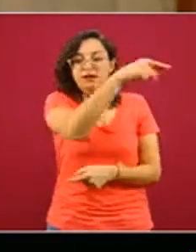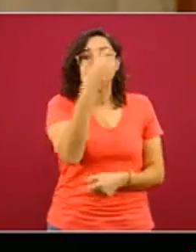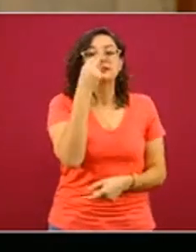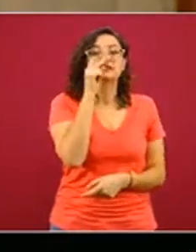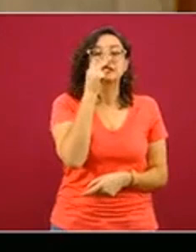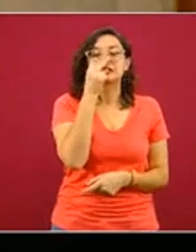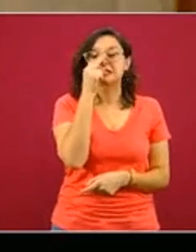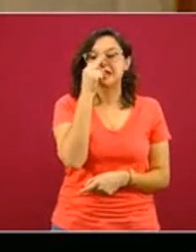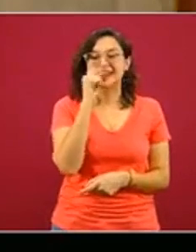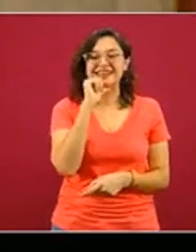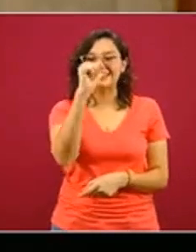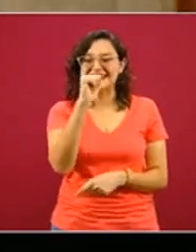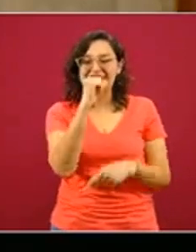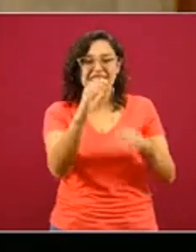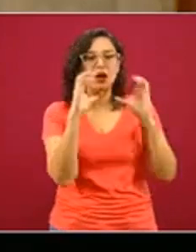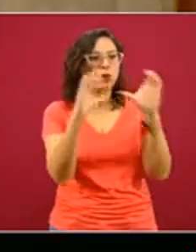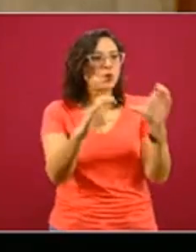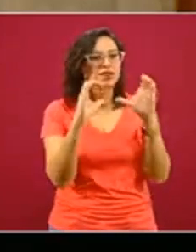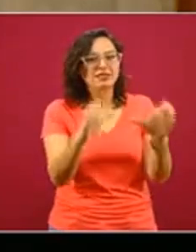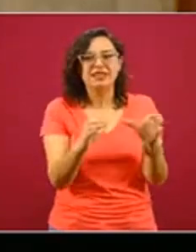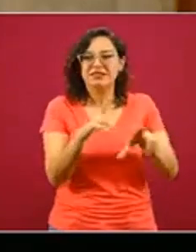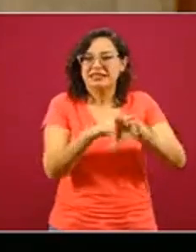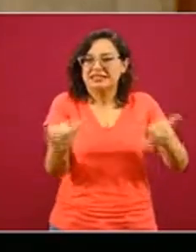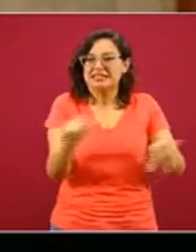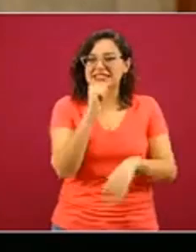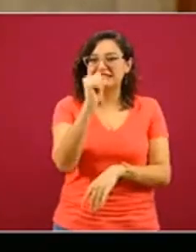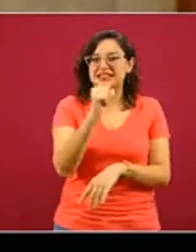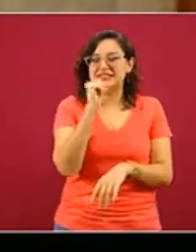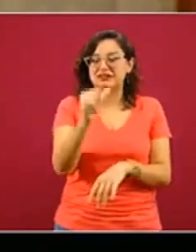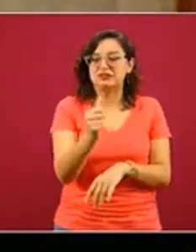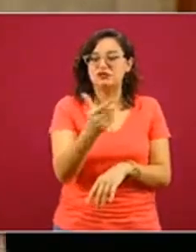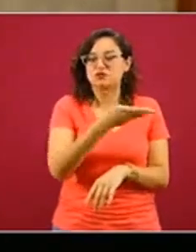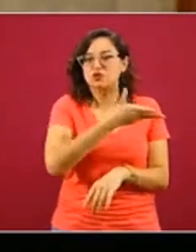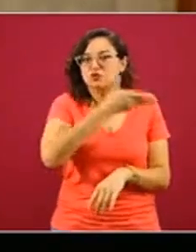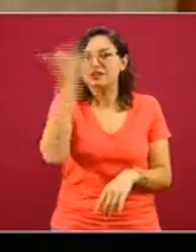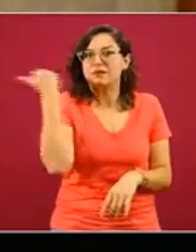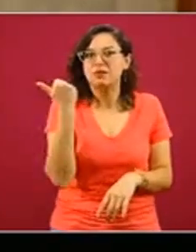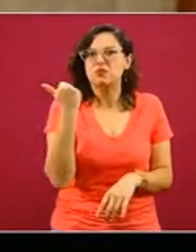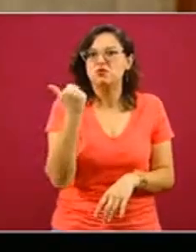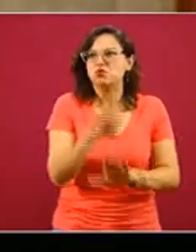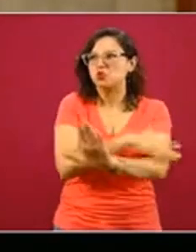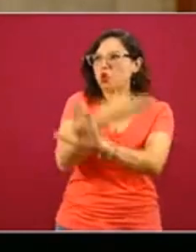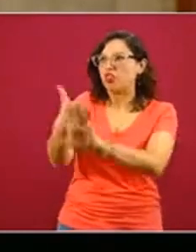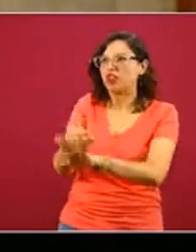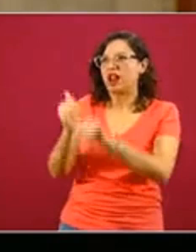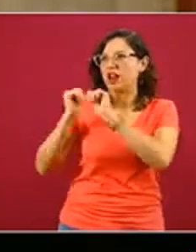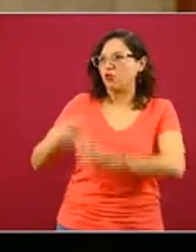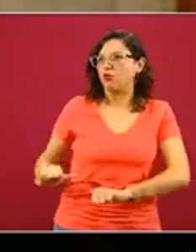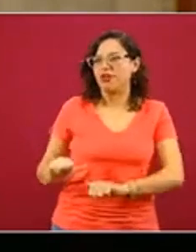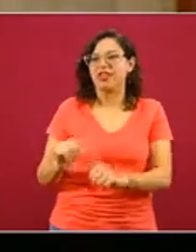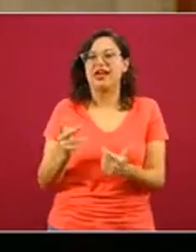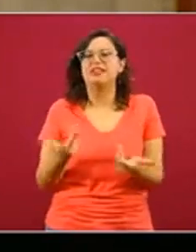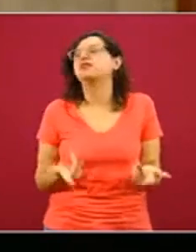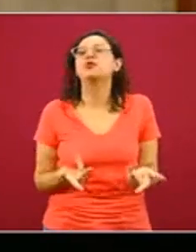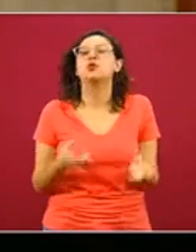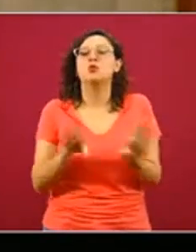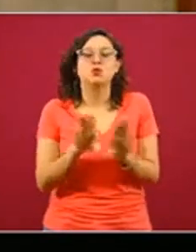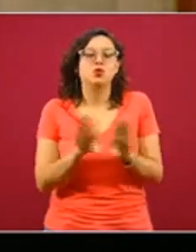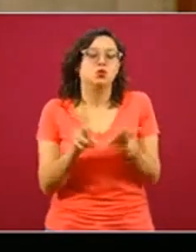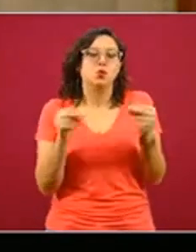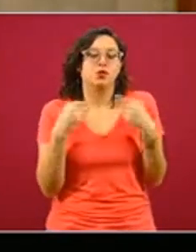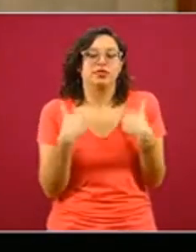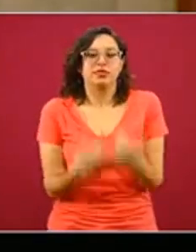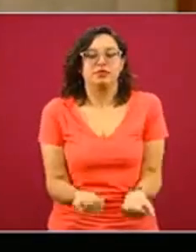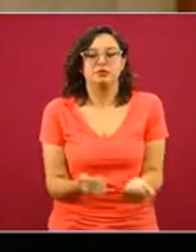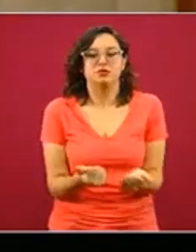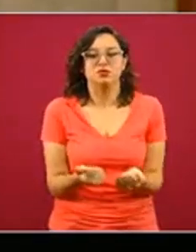cuidado, y sin nada, no sabiendo si es un reto a la autoridad o no, pero aquí la cuestión es de que ya prácticamente